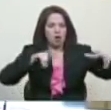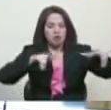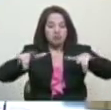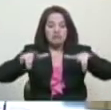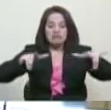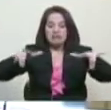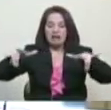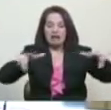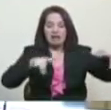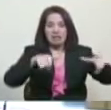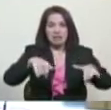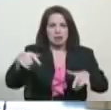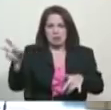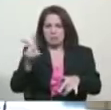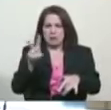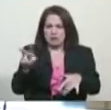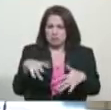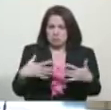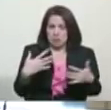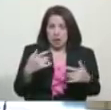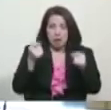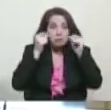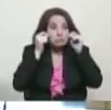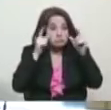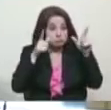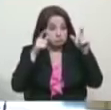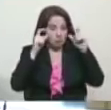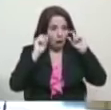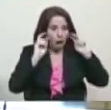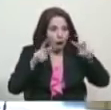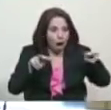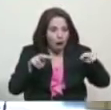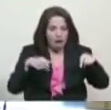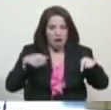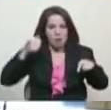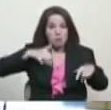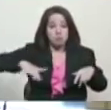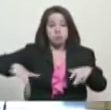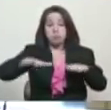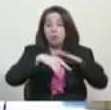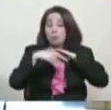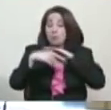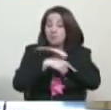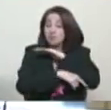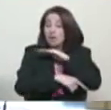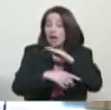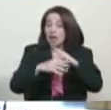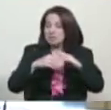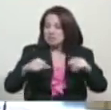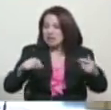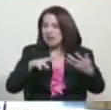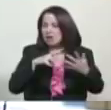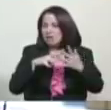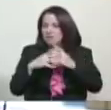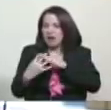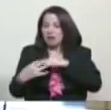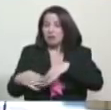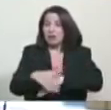los ojotes y ve al pueblo bolivariano profundo, que está en la profundidad de la tierra, de los barrios, de las